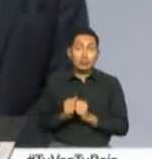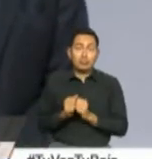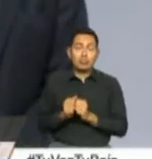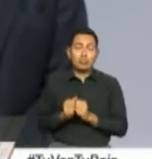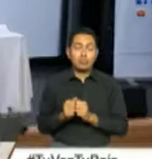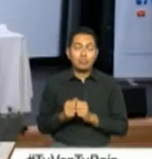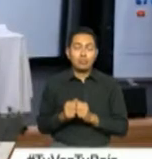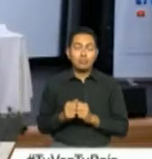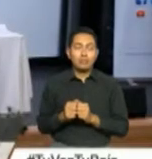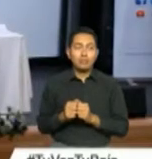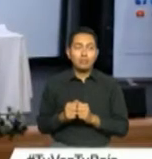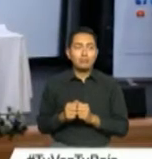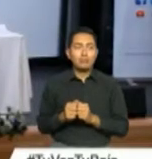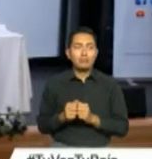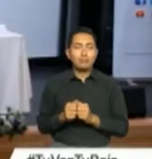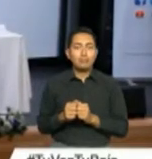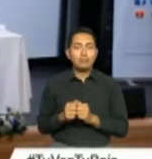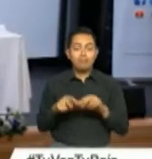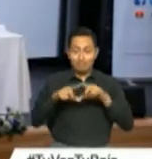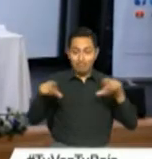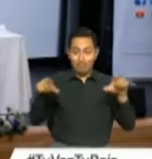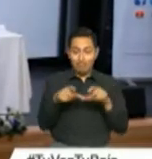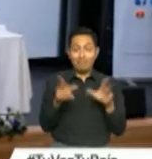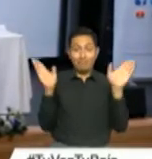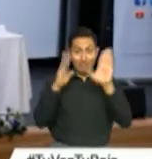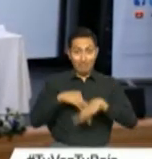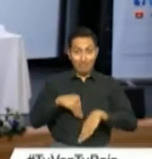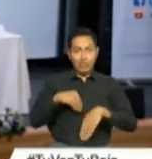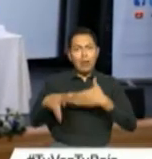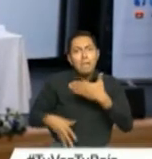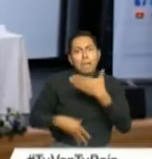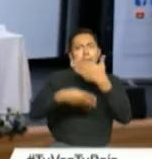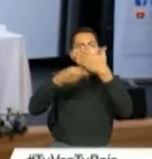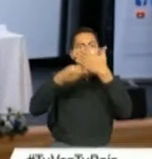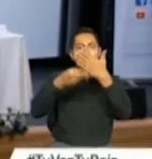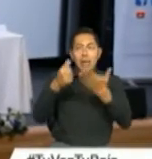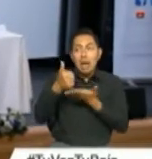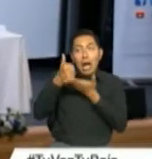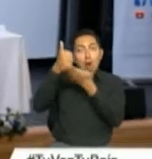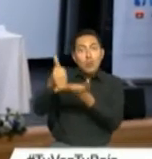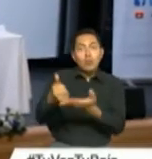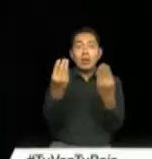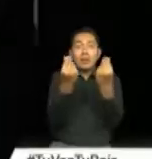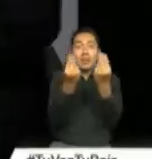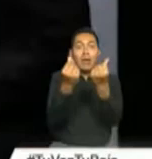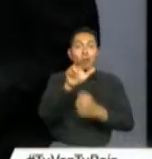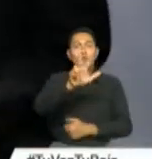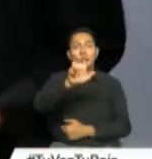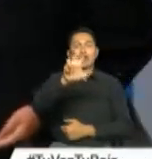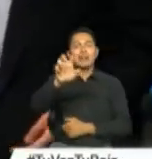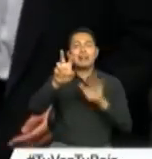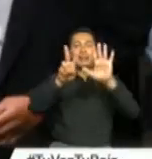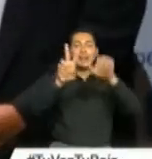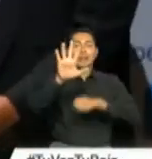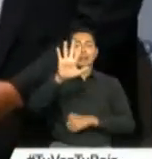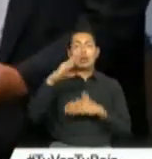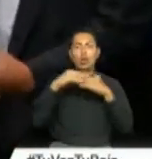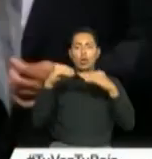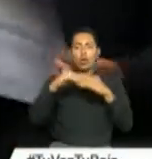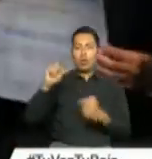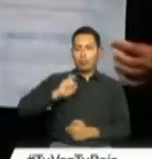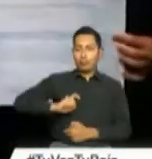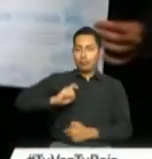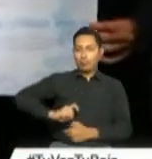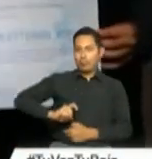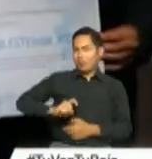para poder estudiar. Adicional a la beca de estudio, este programa brinda una asistencia económica de $375 mensuales durante toda